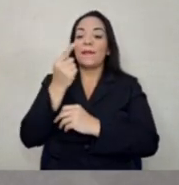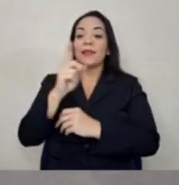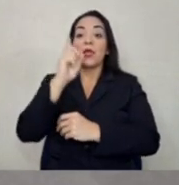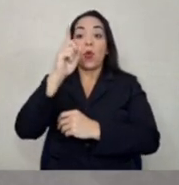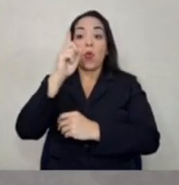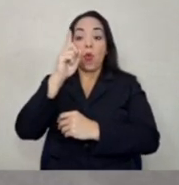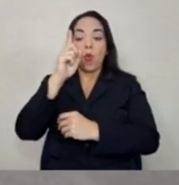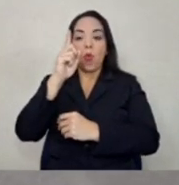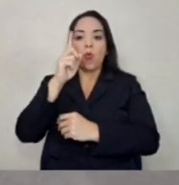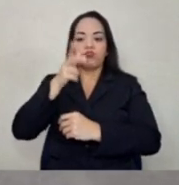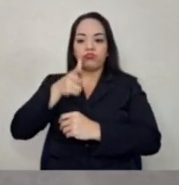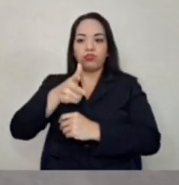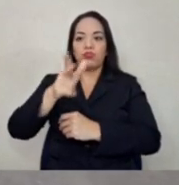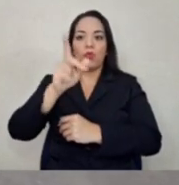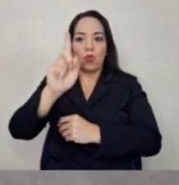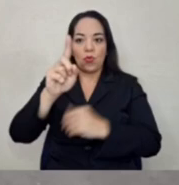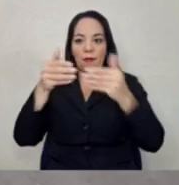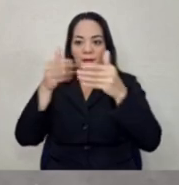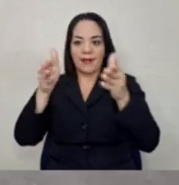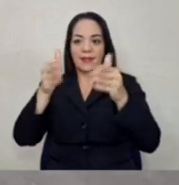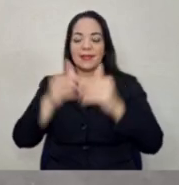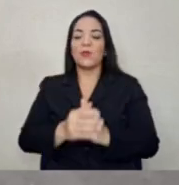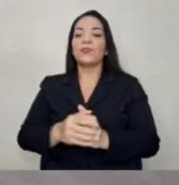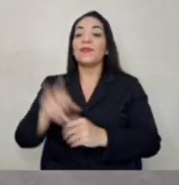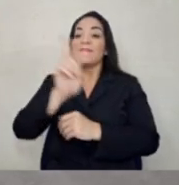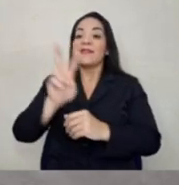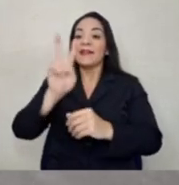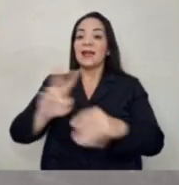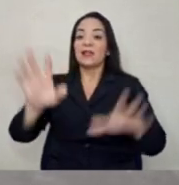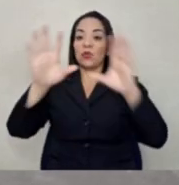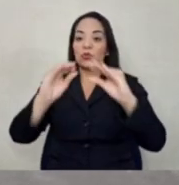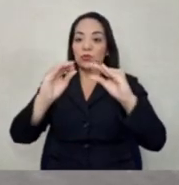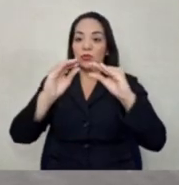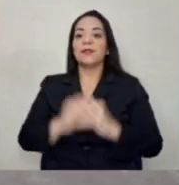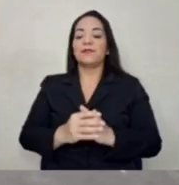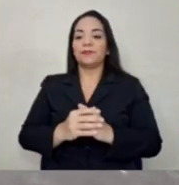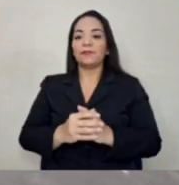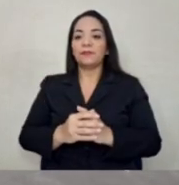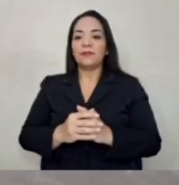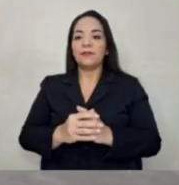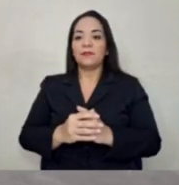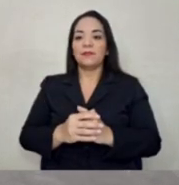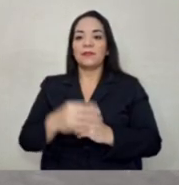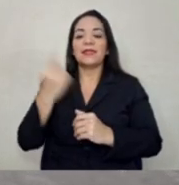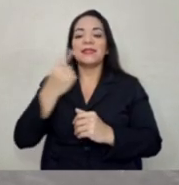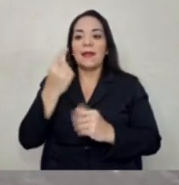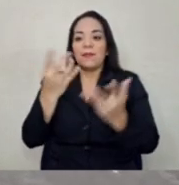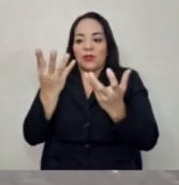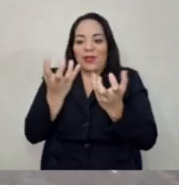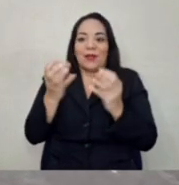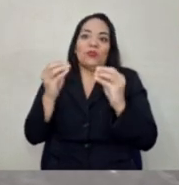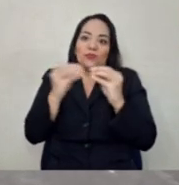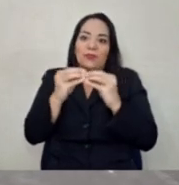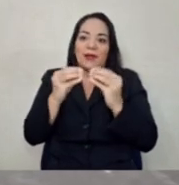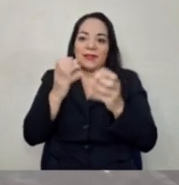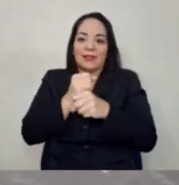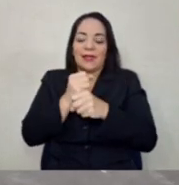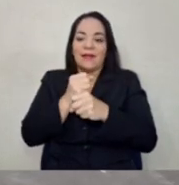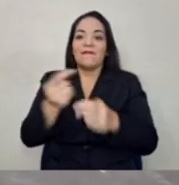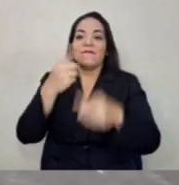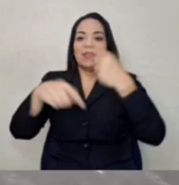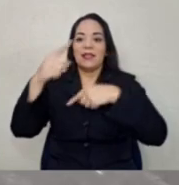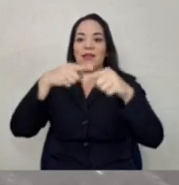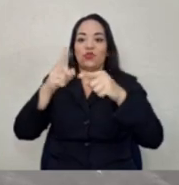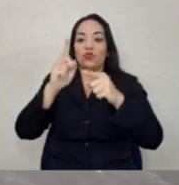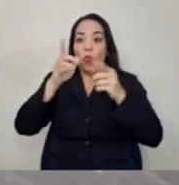habilitado. El viernes de la noche, queriendo hacer siempre más, nos vinimos y asfaltamos todo este